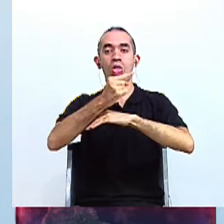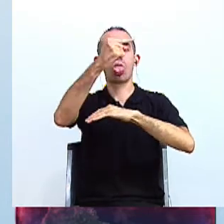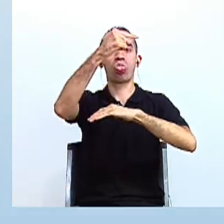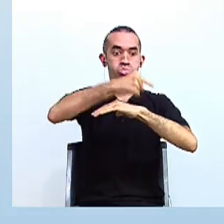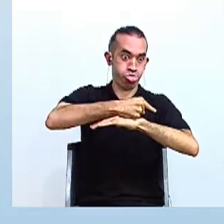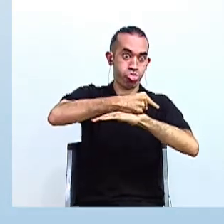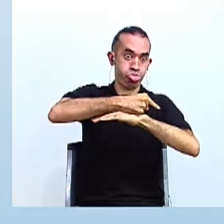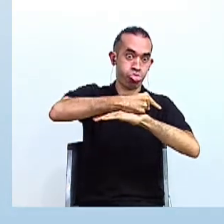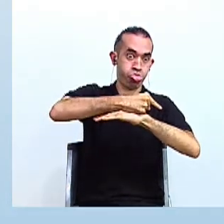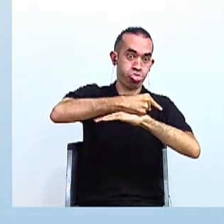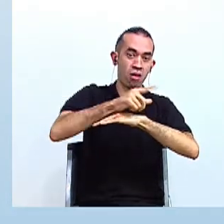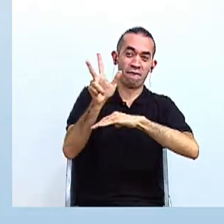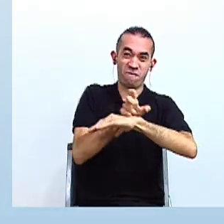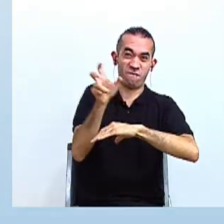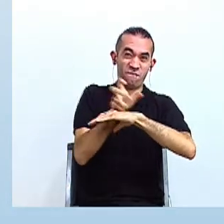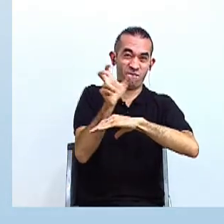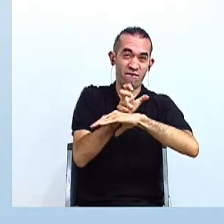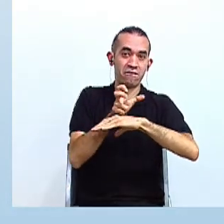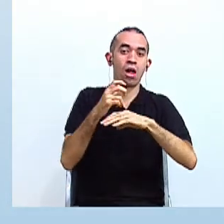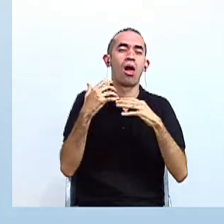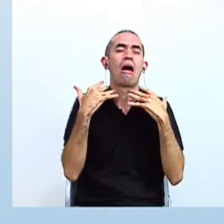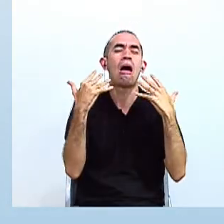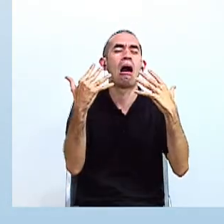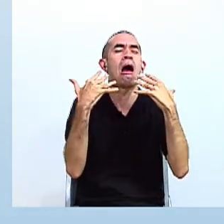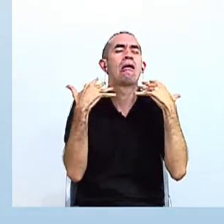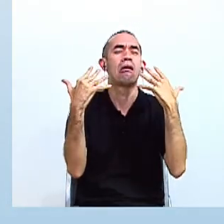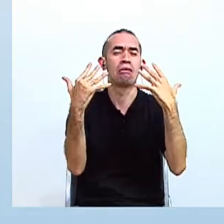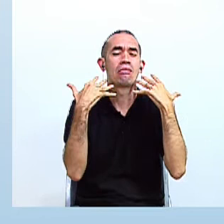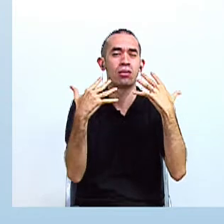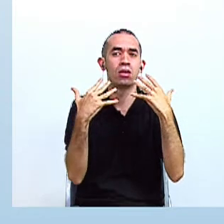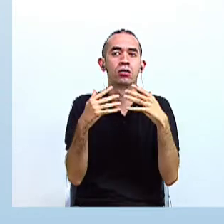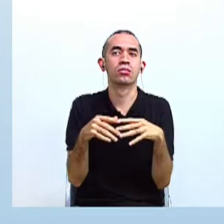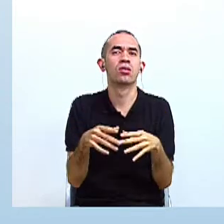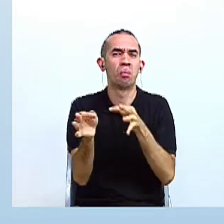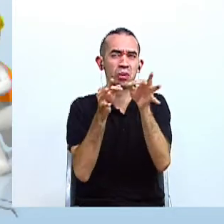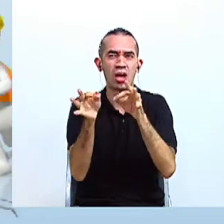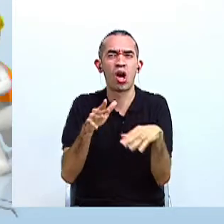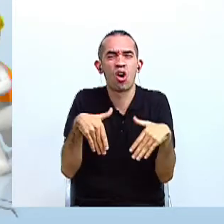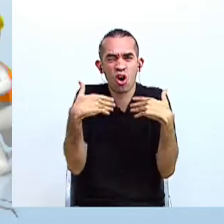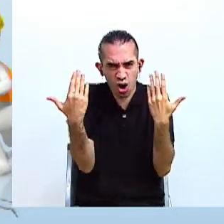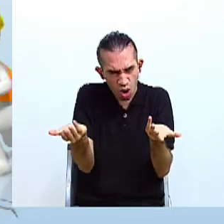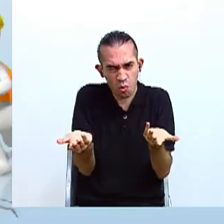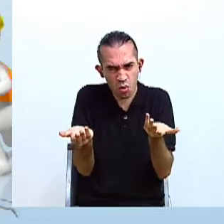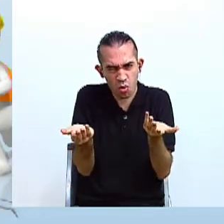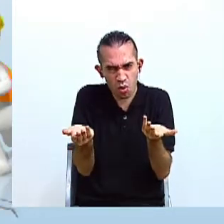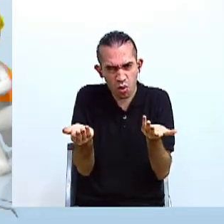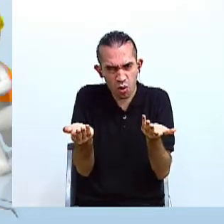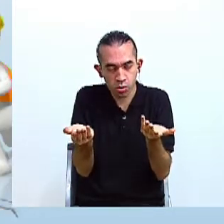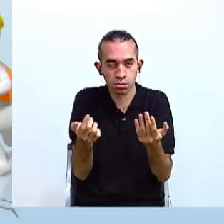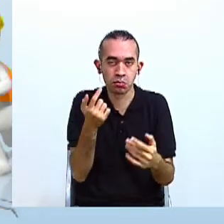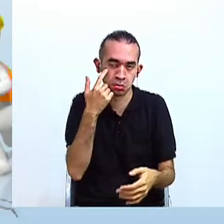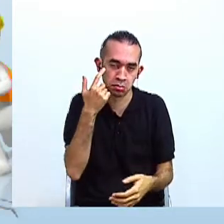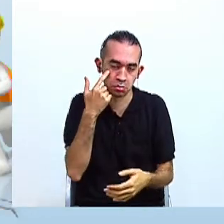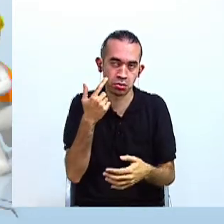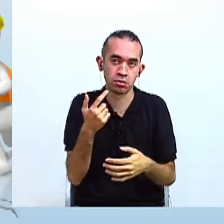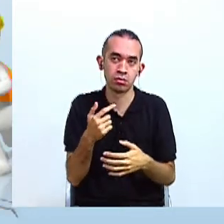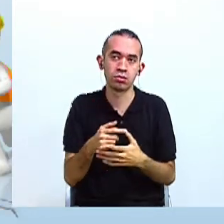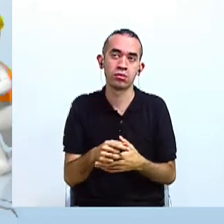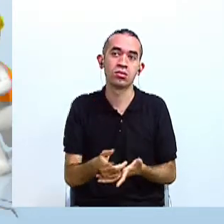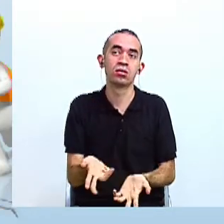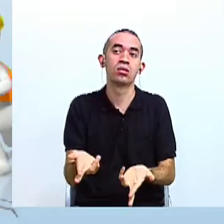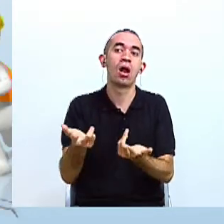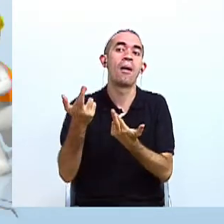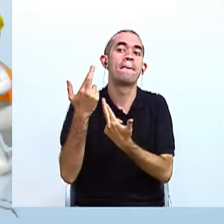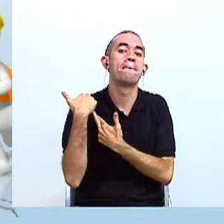llamamos calentamiento global. Pero, ¿cómo se produce este fenómeno? Bueno, el gran